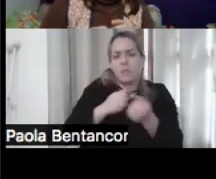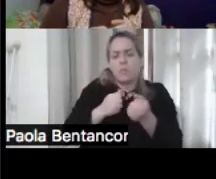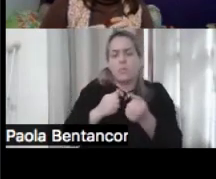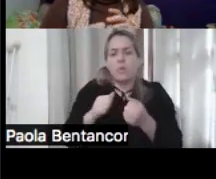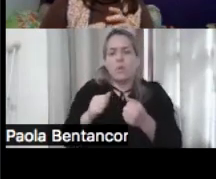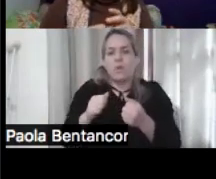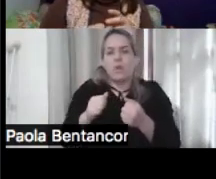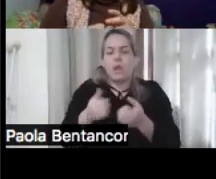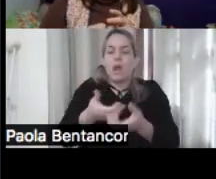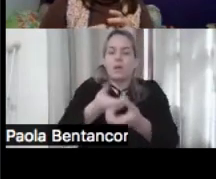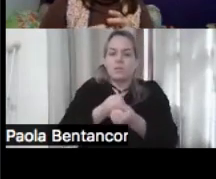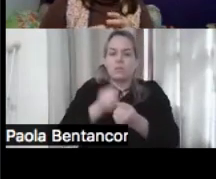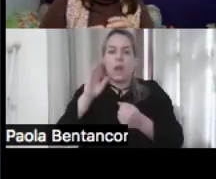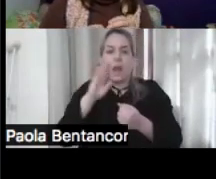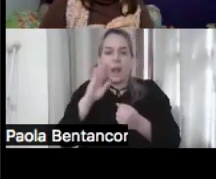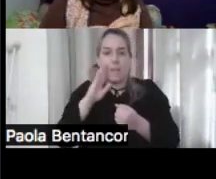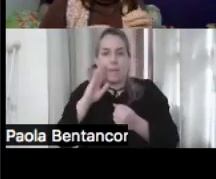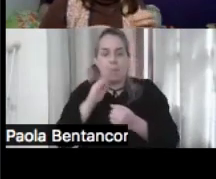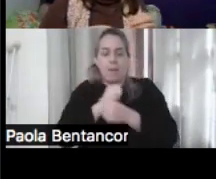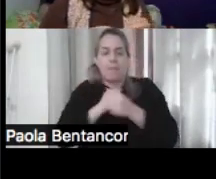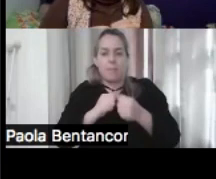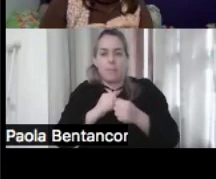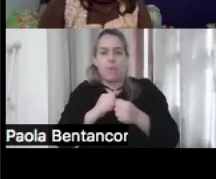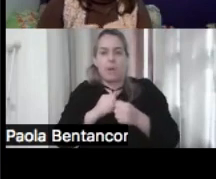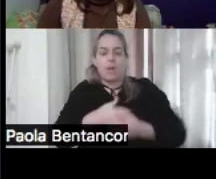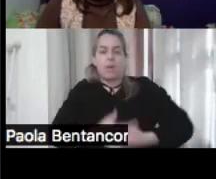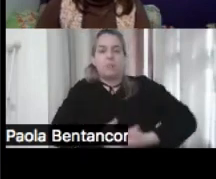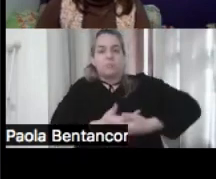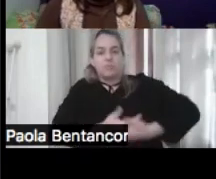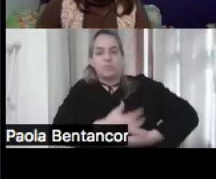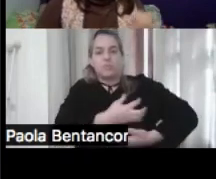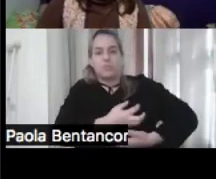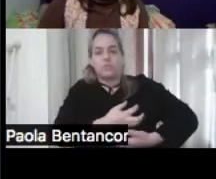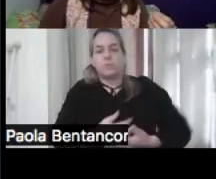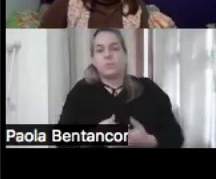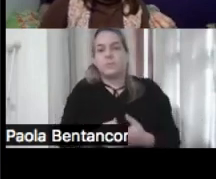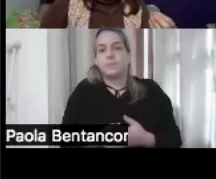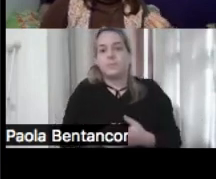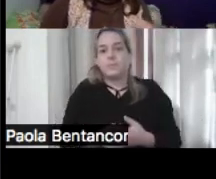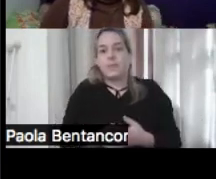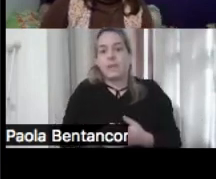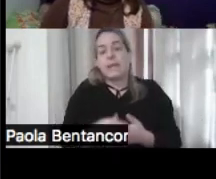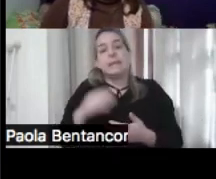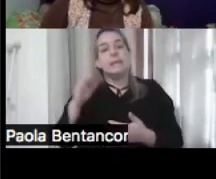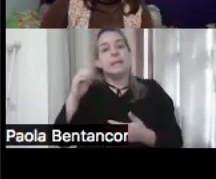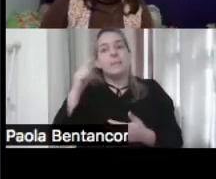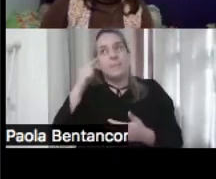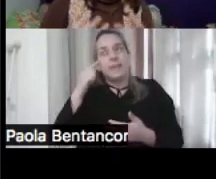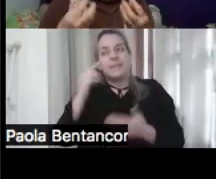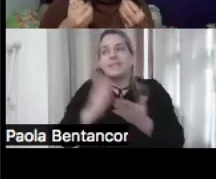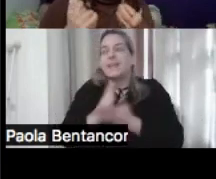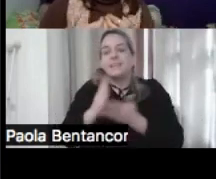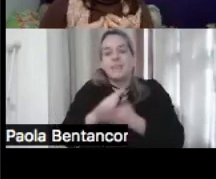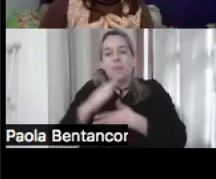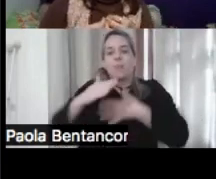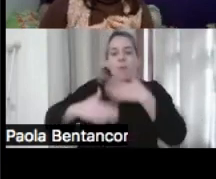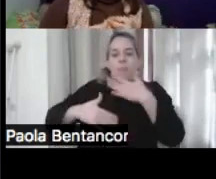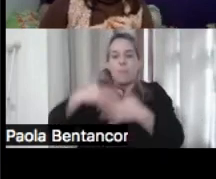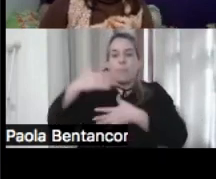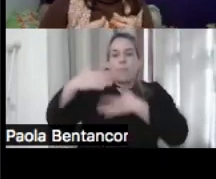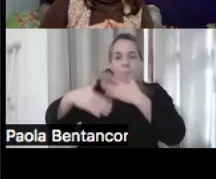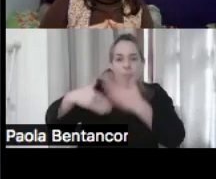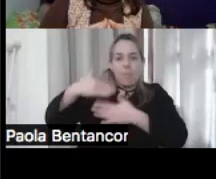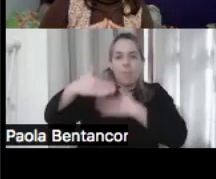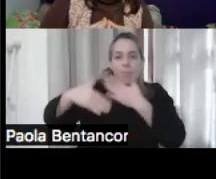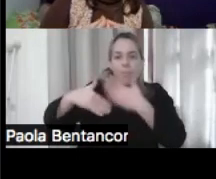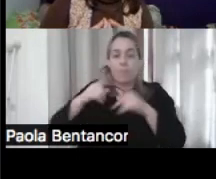los casos, siempre lo pensé en lo motor hasta que empezaron a